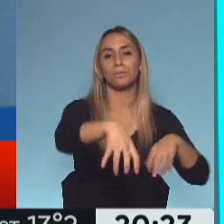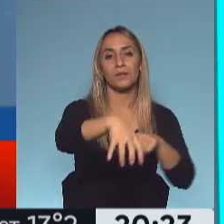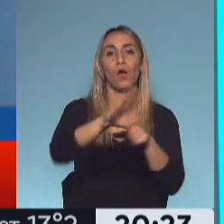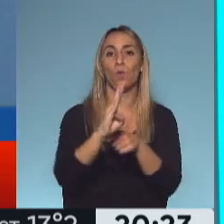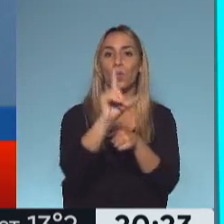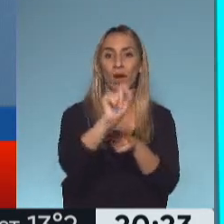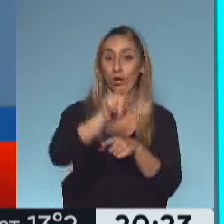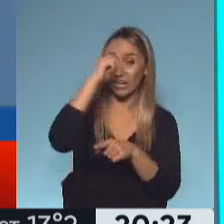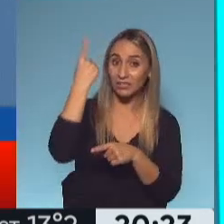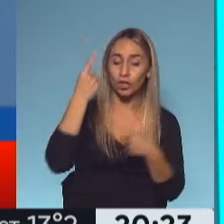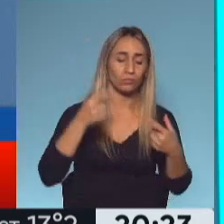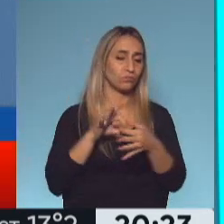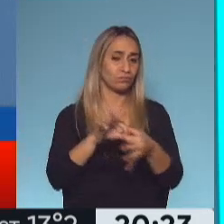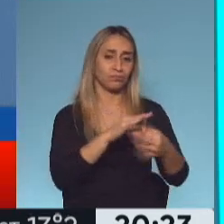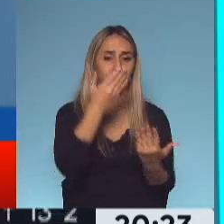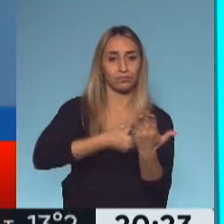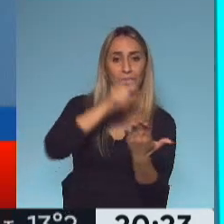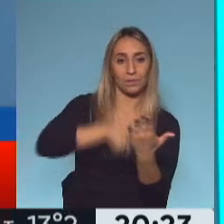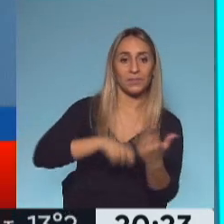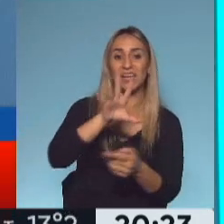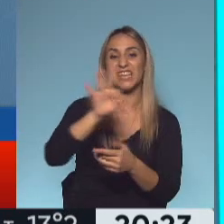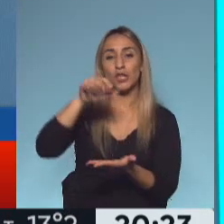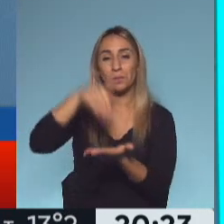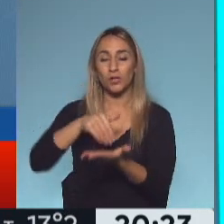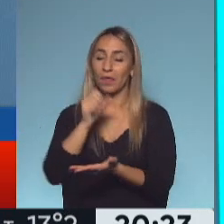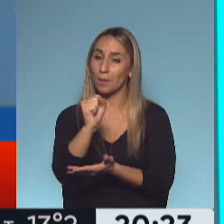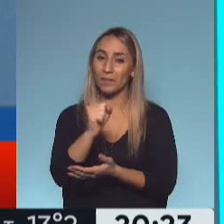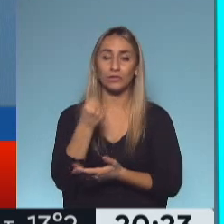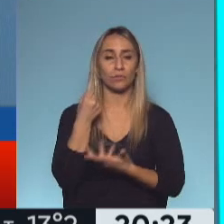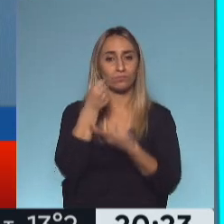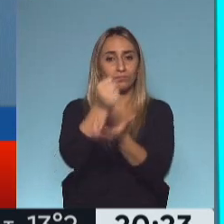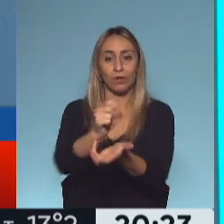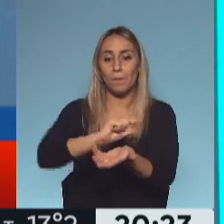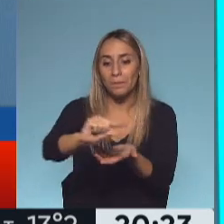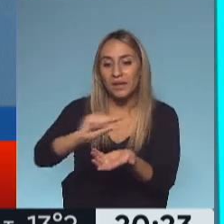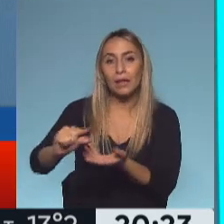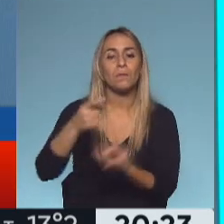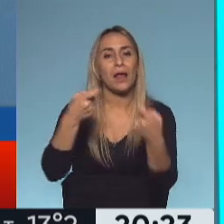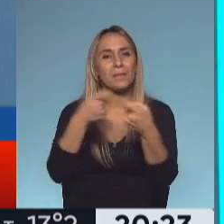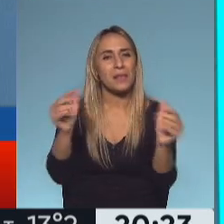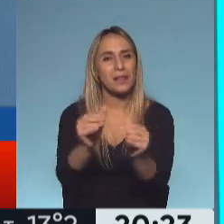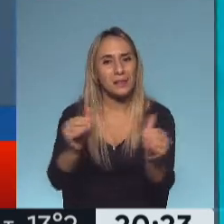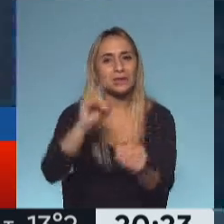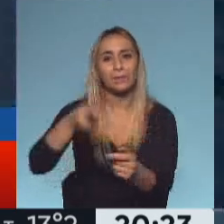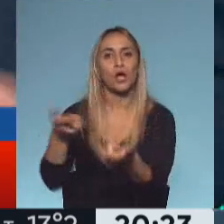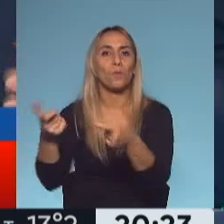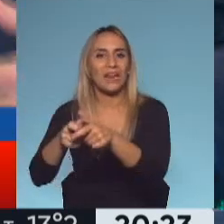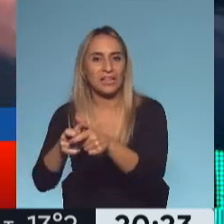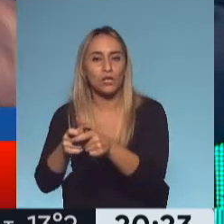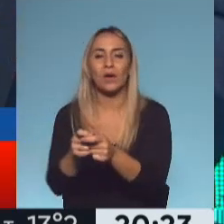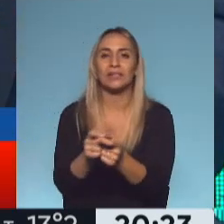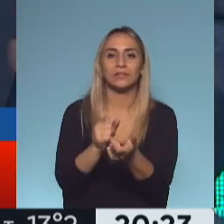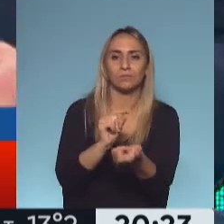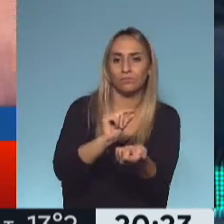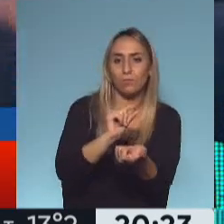fondo de 500 millones de pesos para darle crédito directo a empresas pequeñas, a cooperativas, justamente, que mejoren